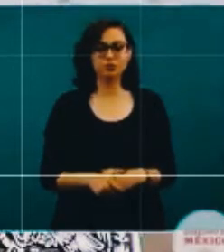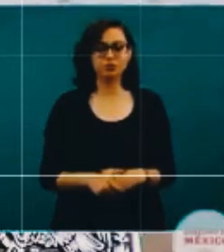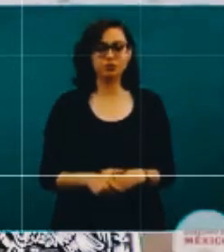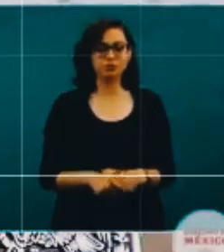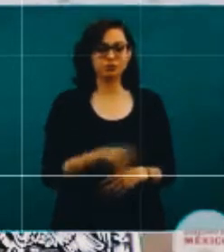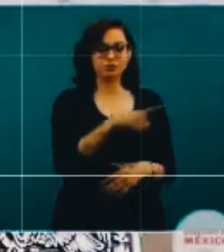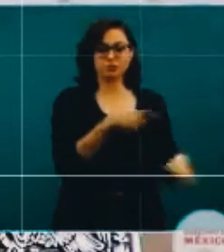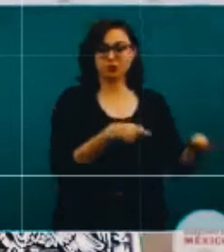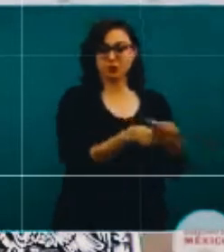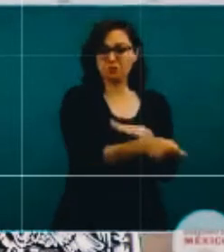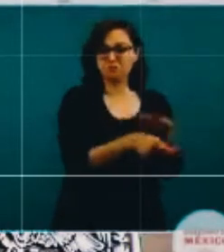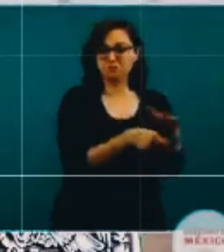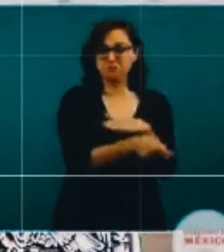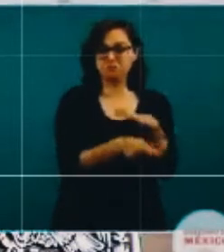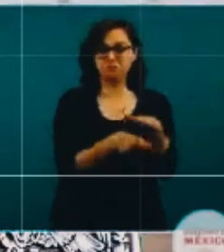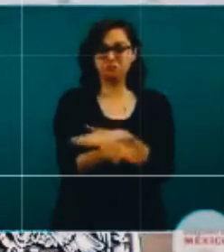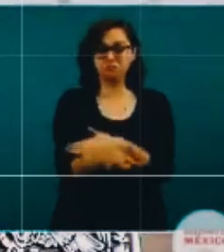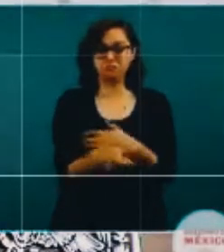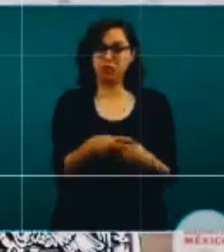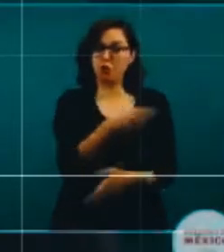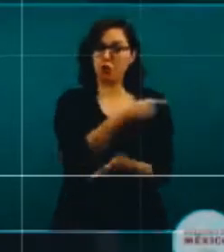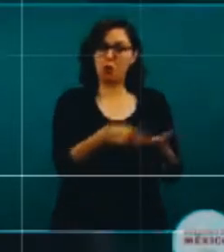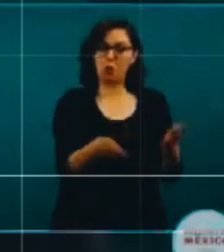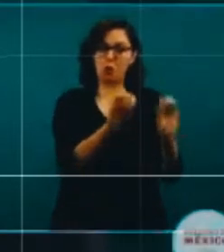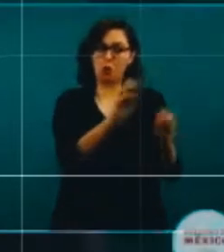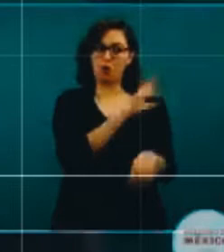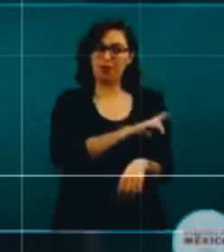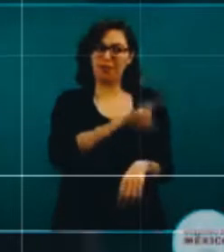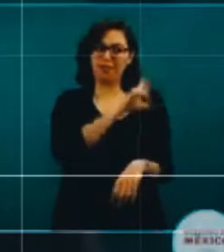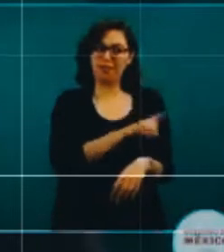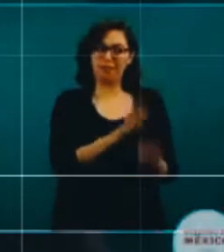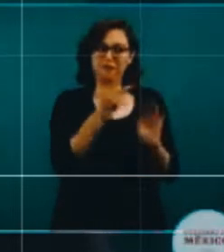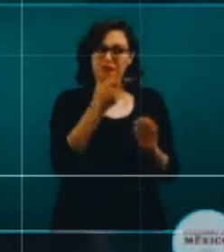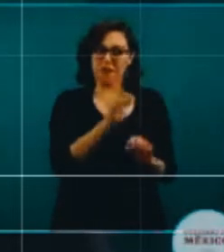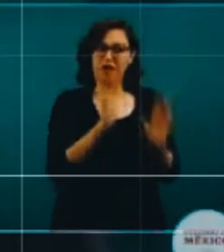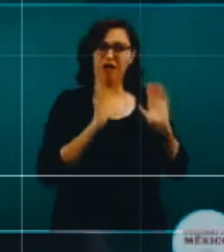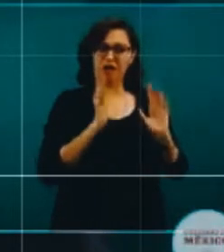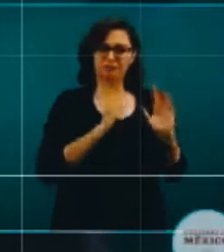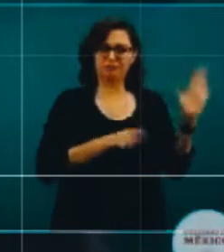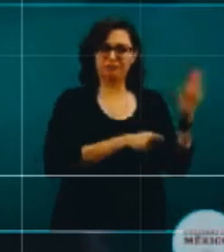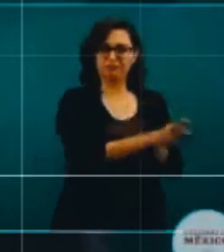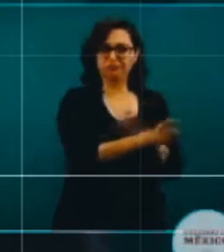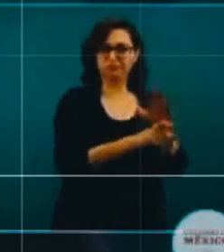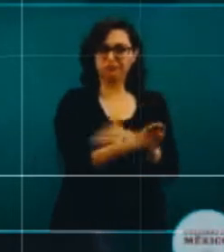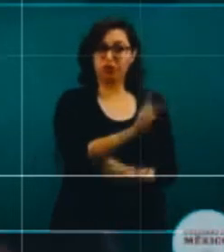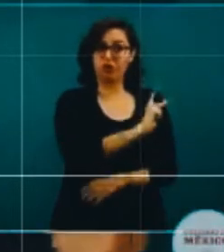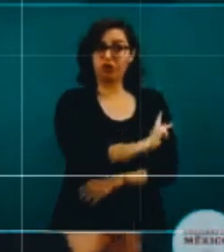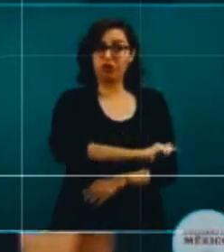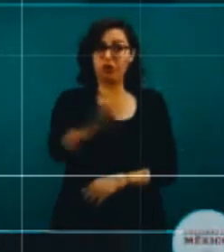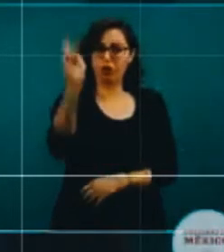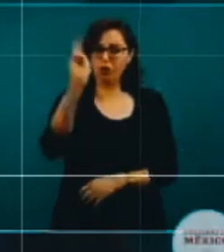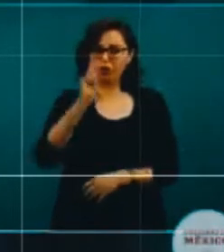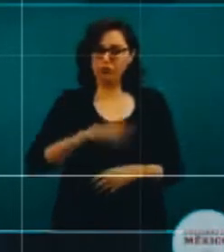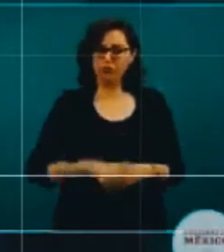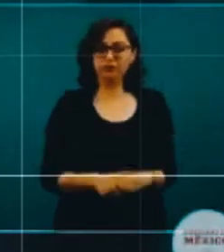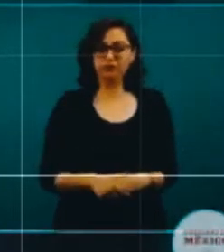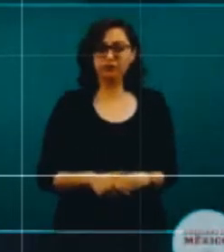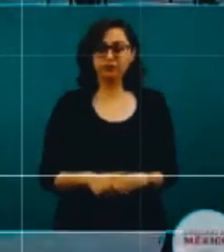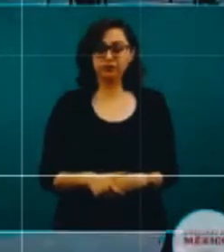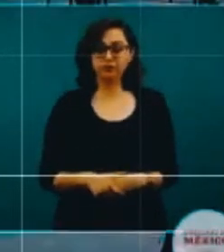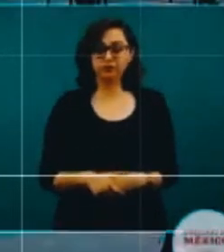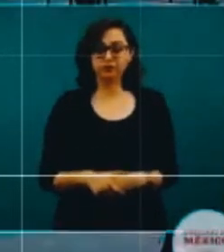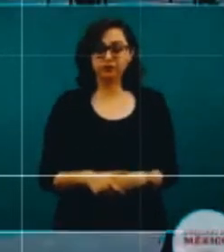Comprados o alquilados, con honrosas excepciones. O sea, es un